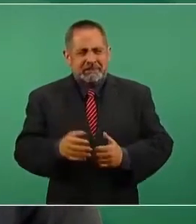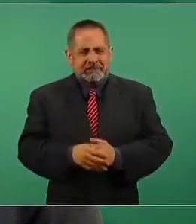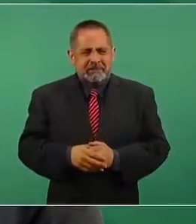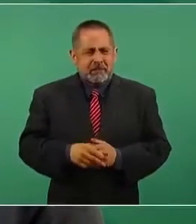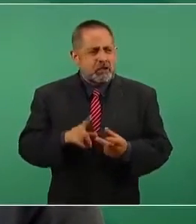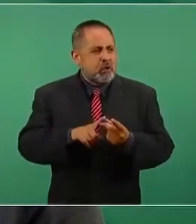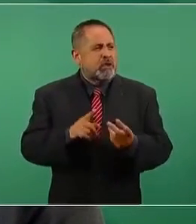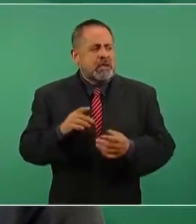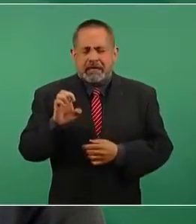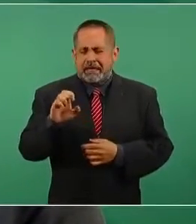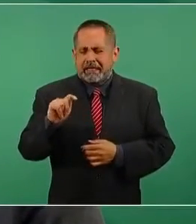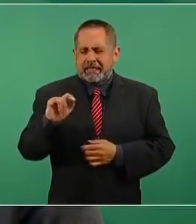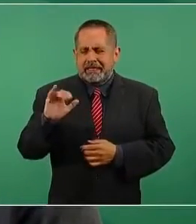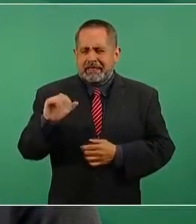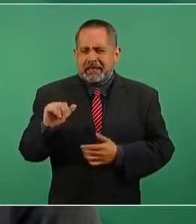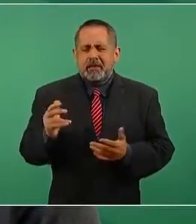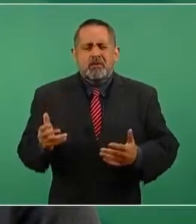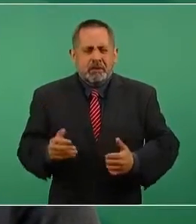¿Dónde está la ética?